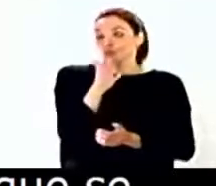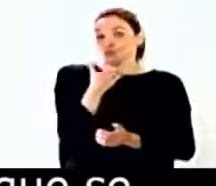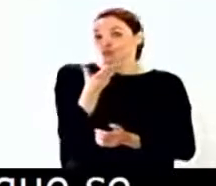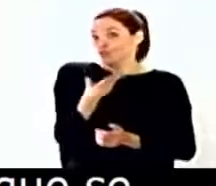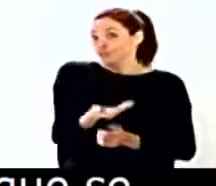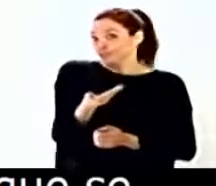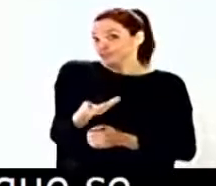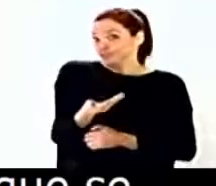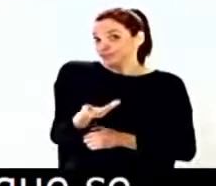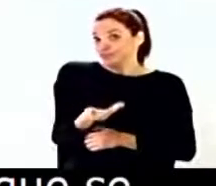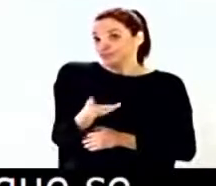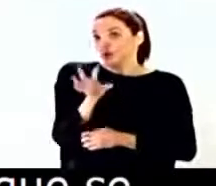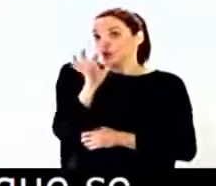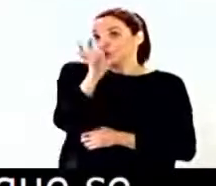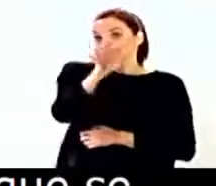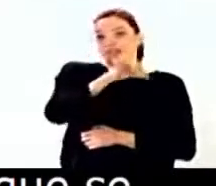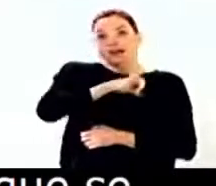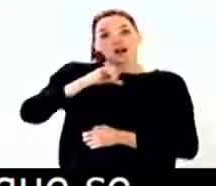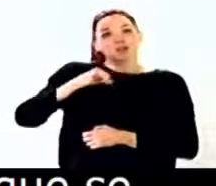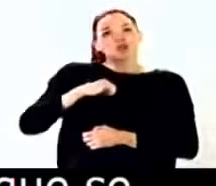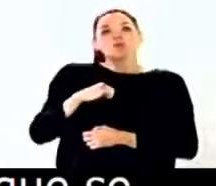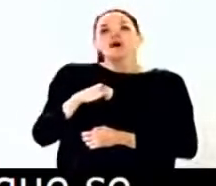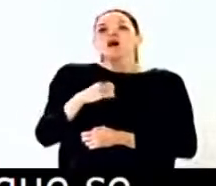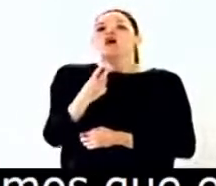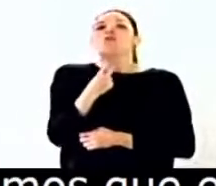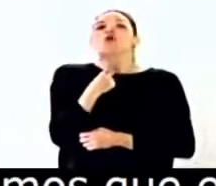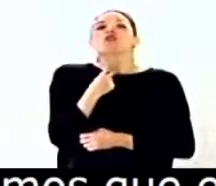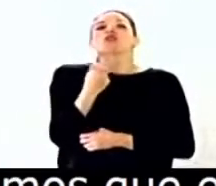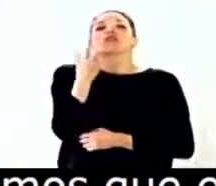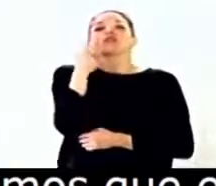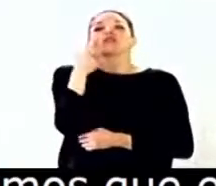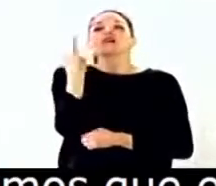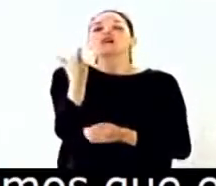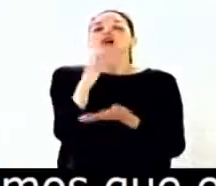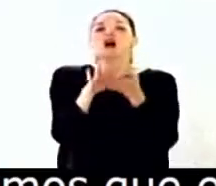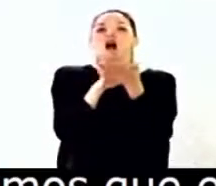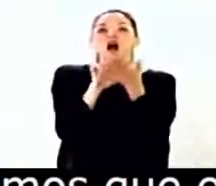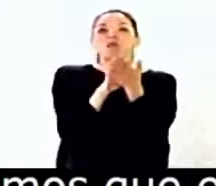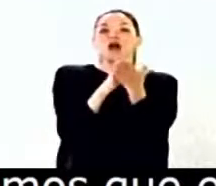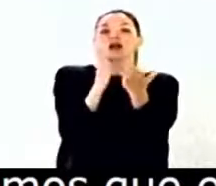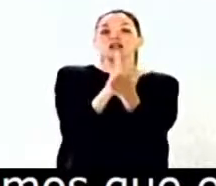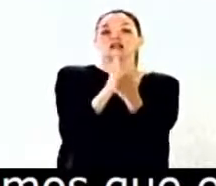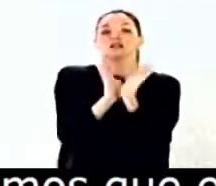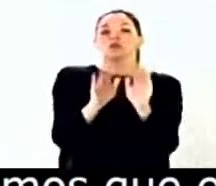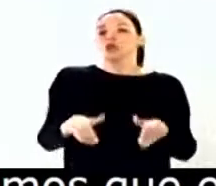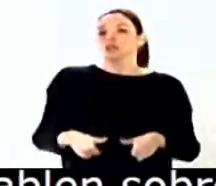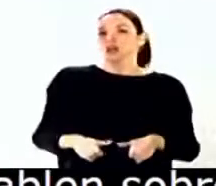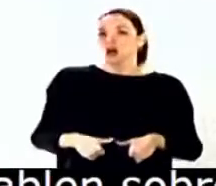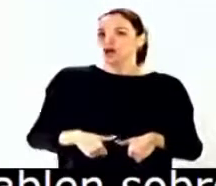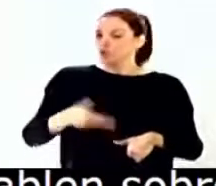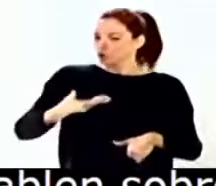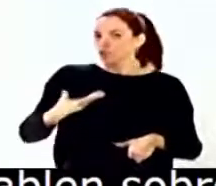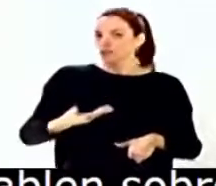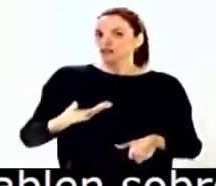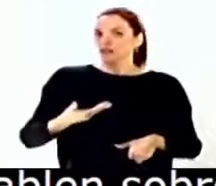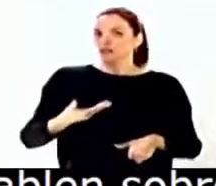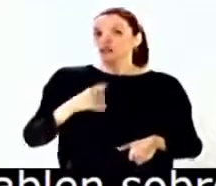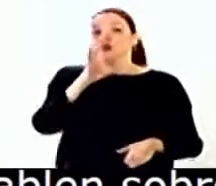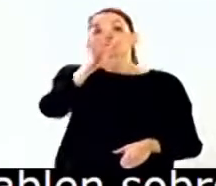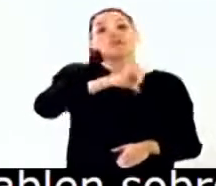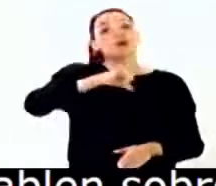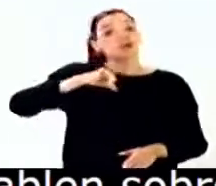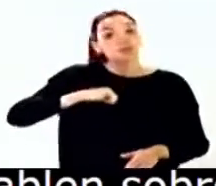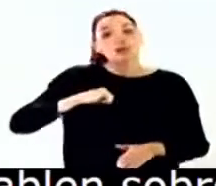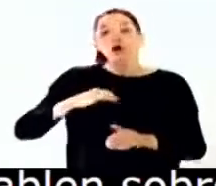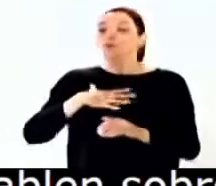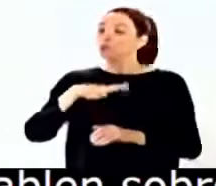comunidades autónomas hablen sobre la vuelta a las clases y que las comunidades autónomas nos podamos poner